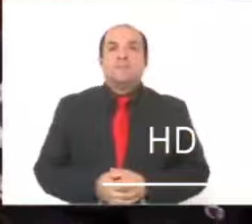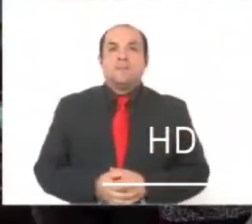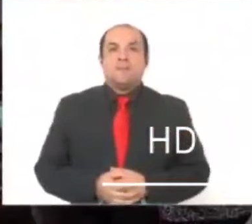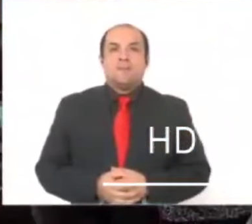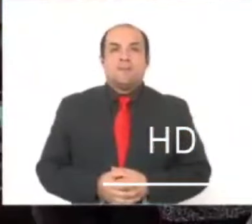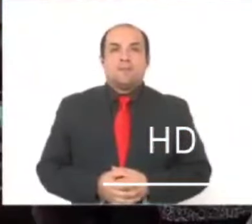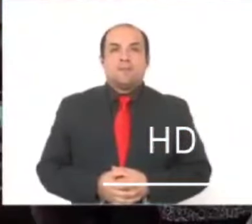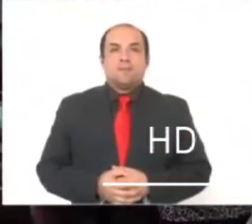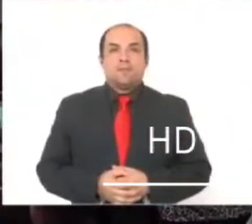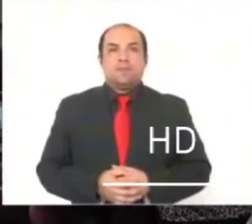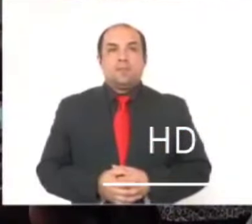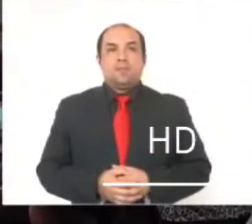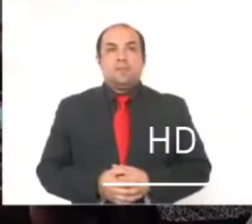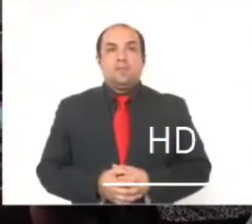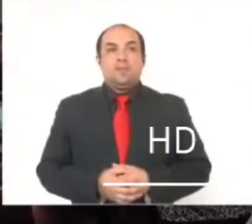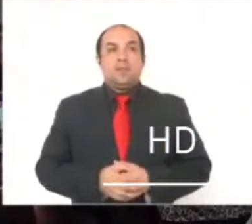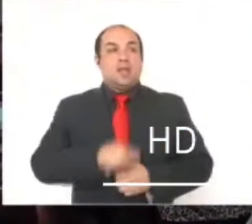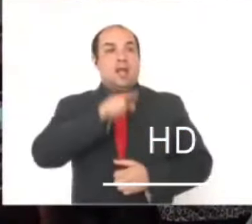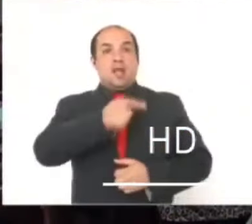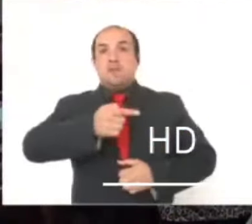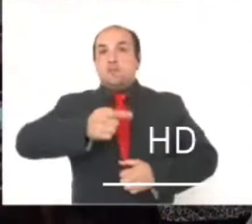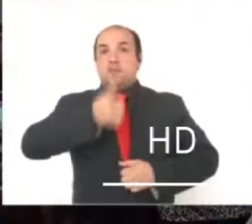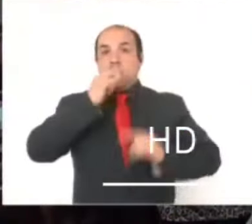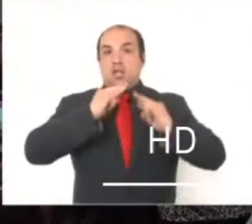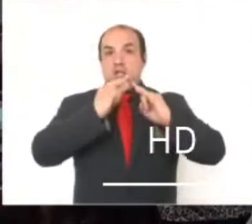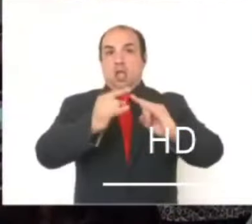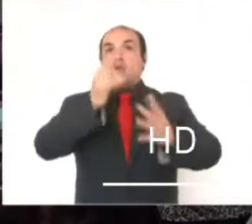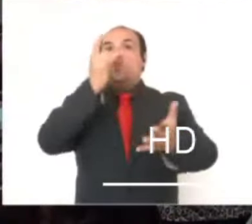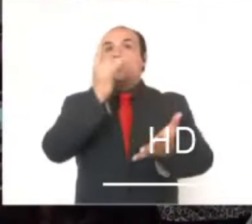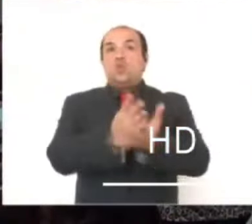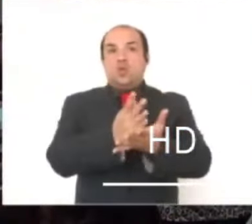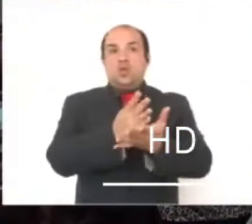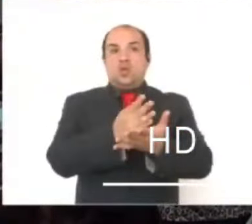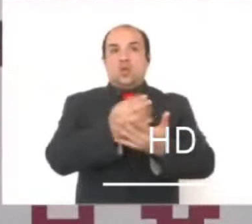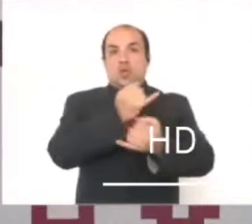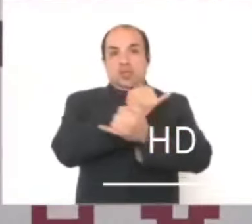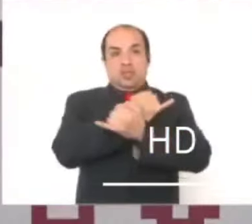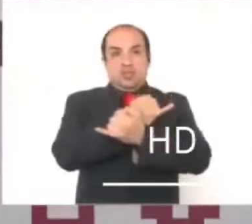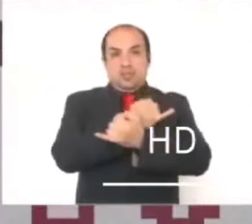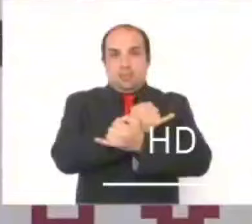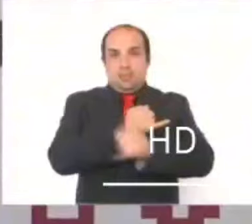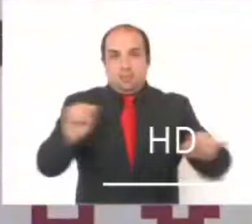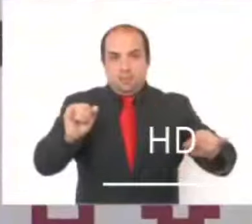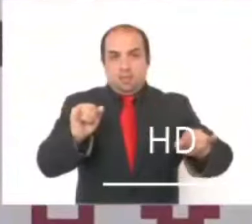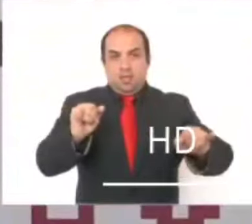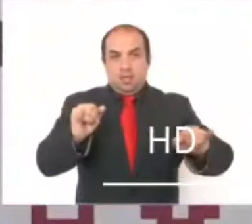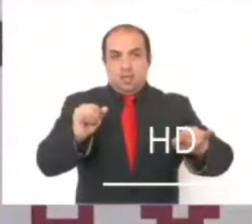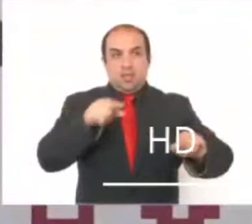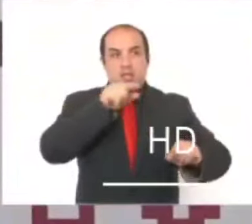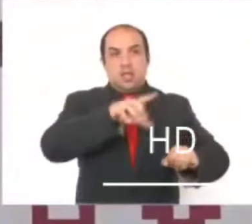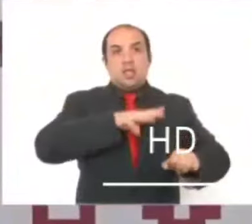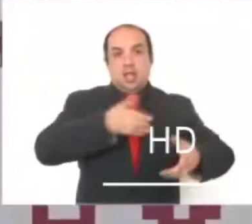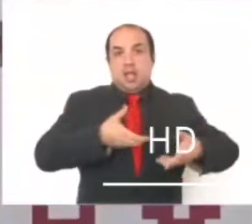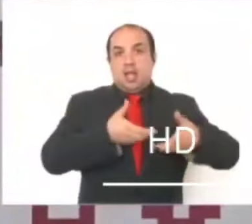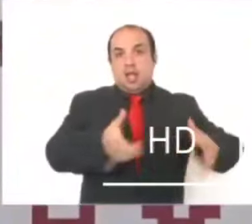mencionar que es el primer tianguis y el único tianguis independiente callejero de la Ciudad de